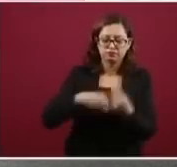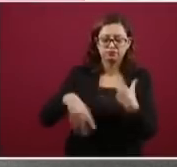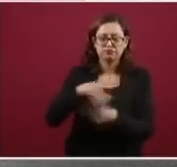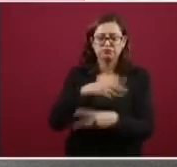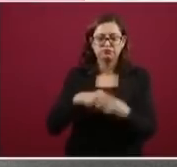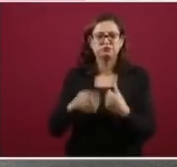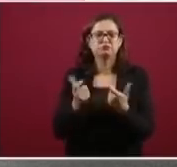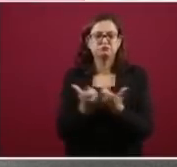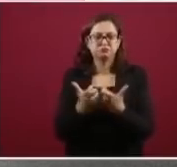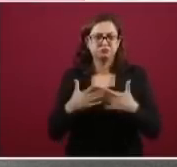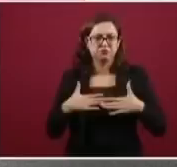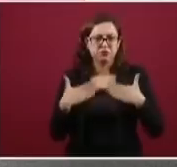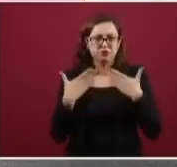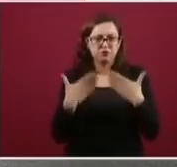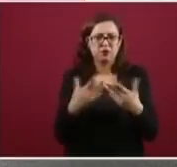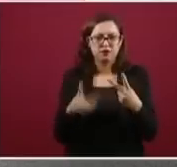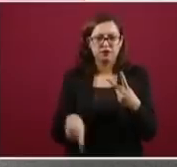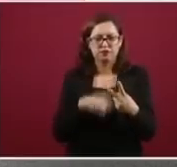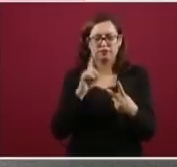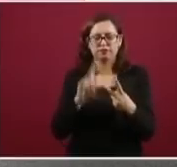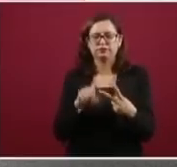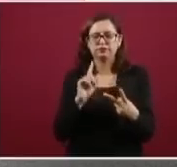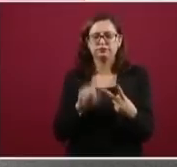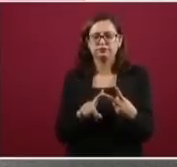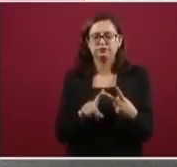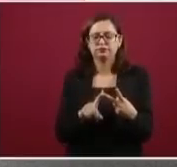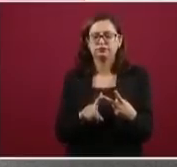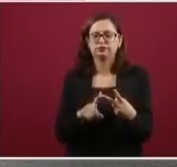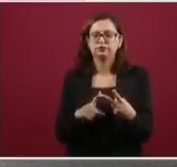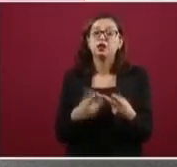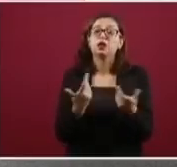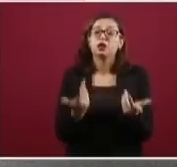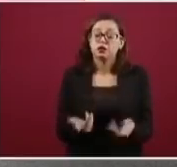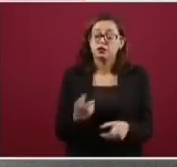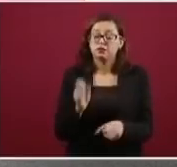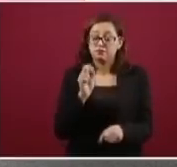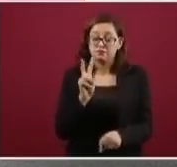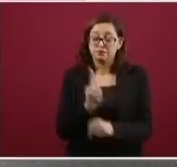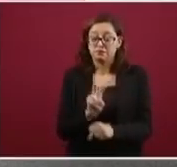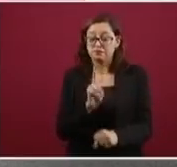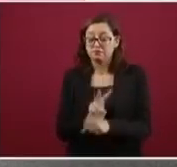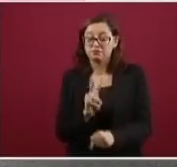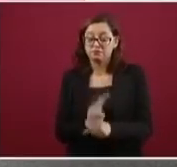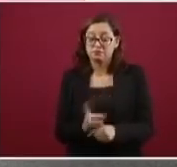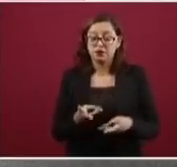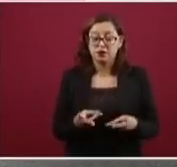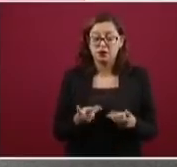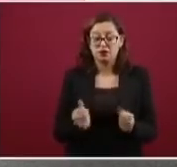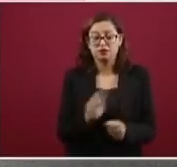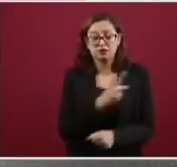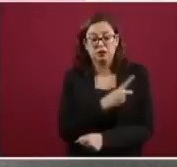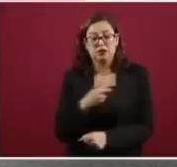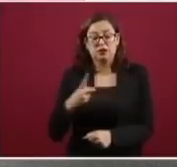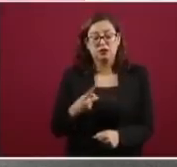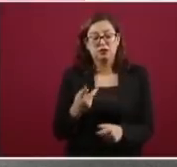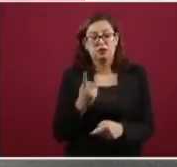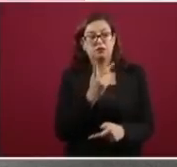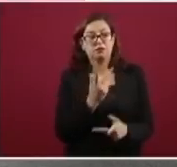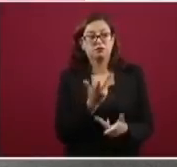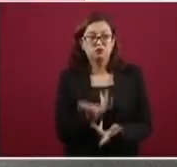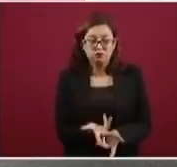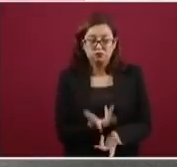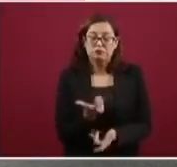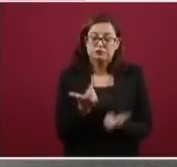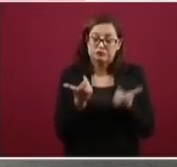certidumbre económica el segundo principio es un principio de disciplina fiscal y de sostenibilidad de la deuda la deuda había subido del